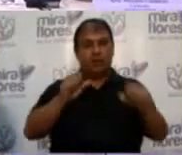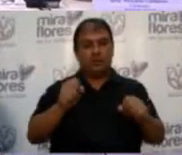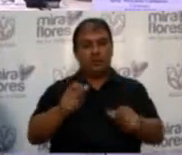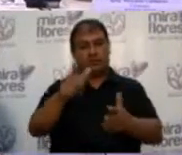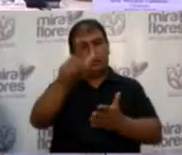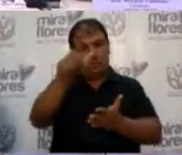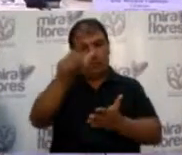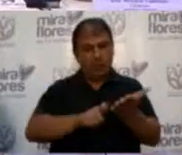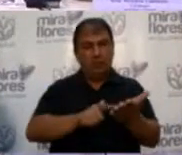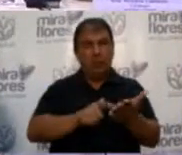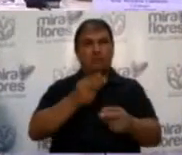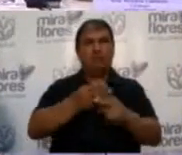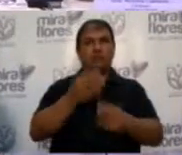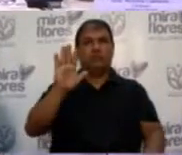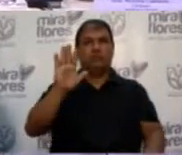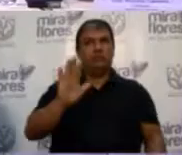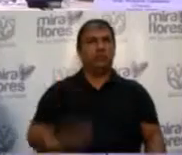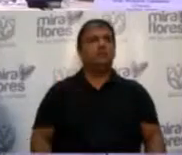pasar la lista del caso.